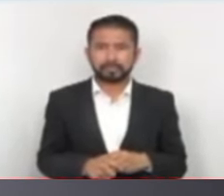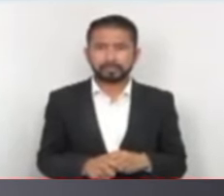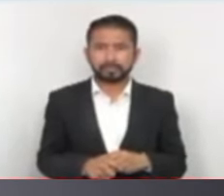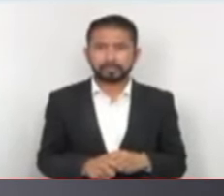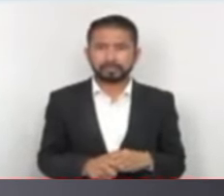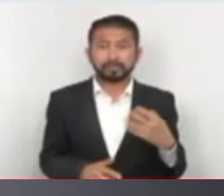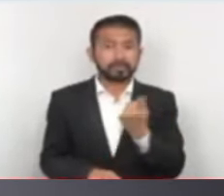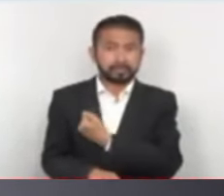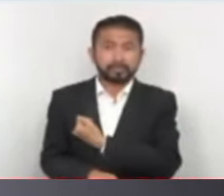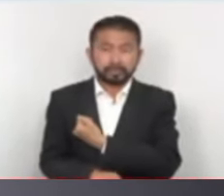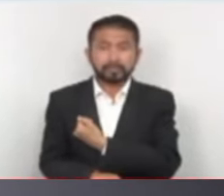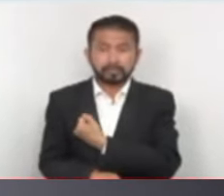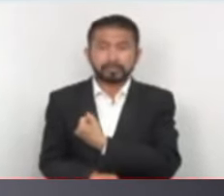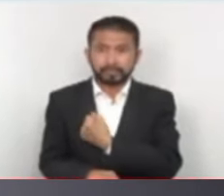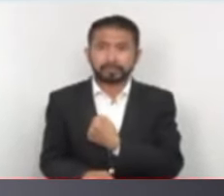hagamos nacer